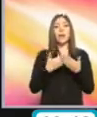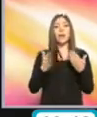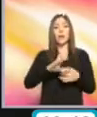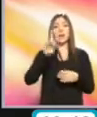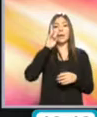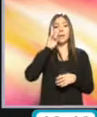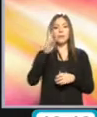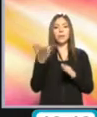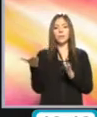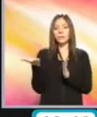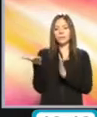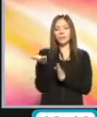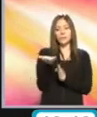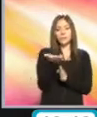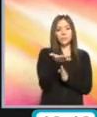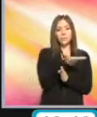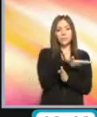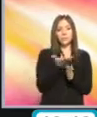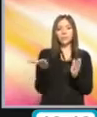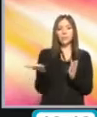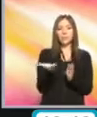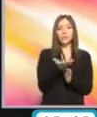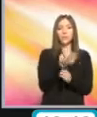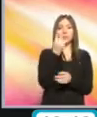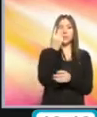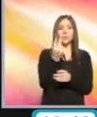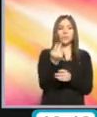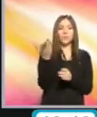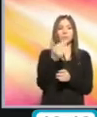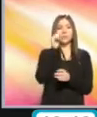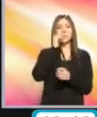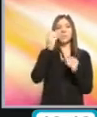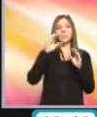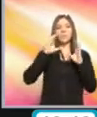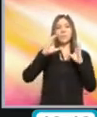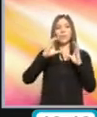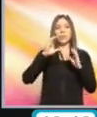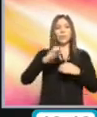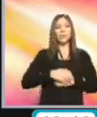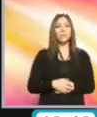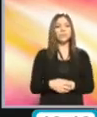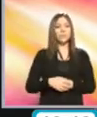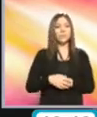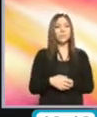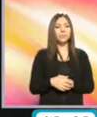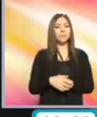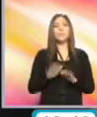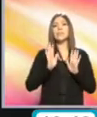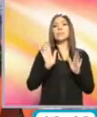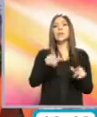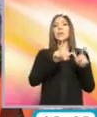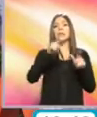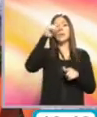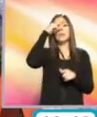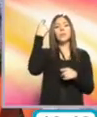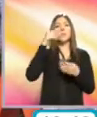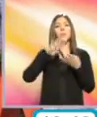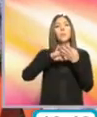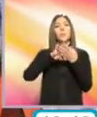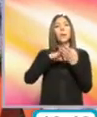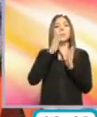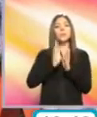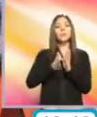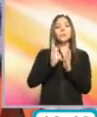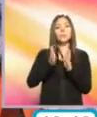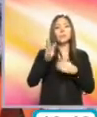alcanza a ver? Cortamos uno, cortamos dos, siempre con mucho cuidado. Ay, no manches, así Y salen de ya los aquí- cuadritos. Exactamente. A ver, Daniel,